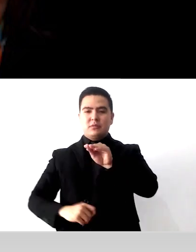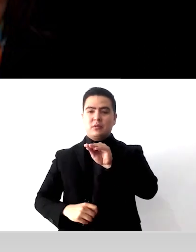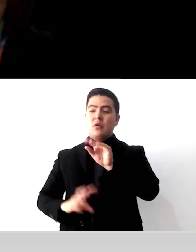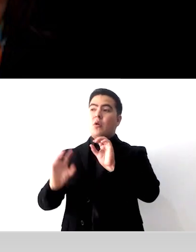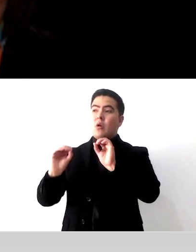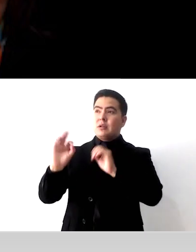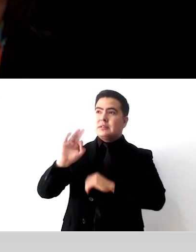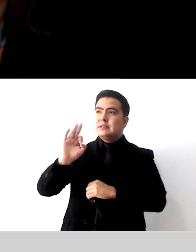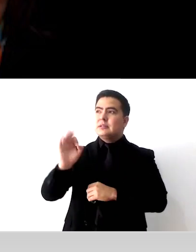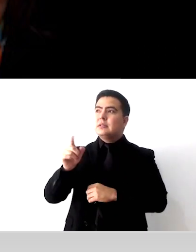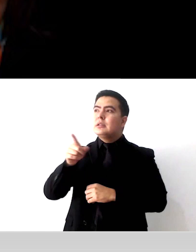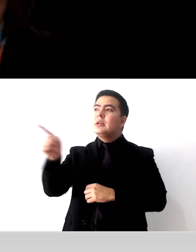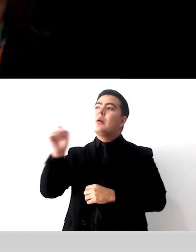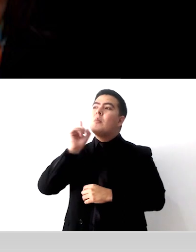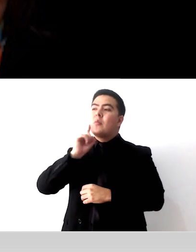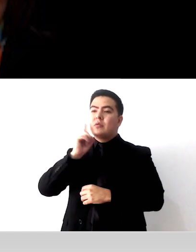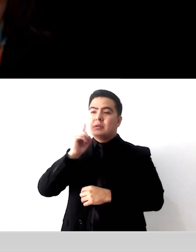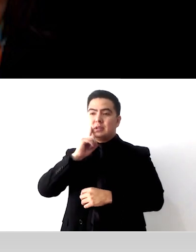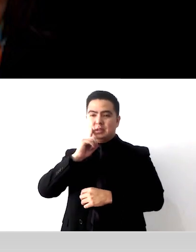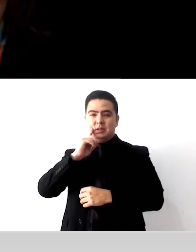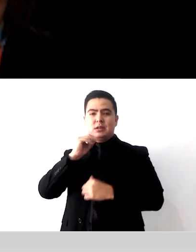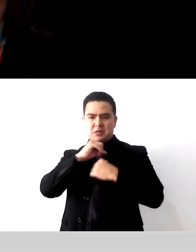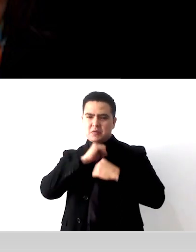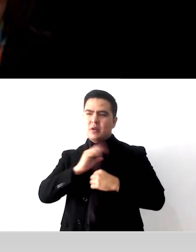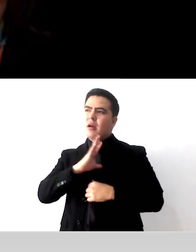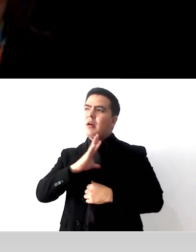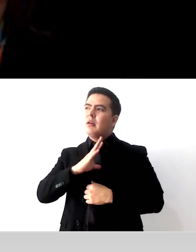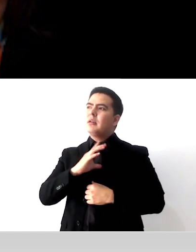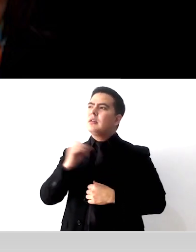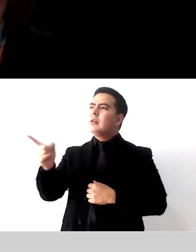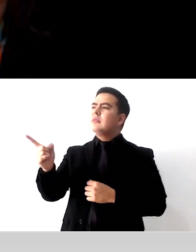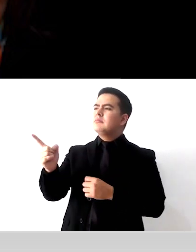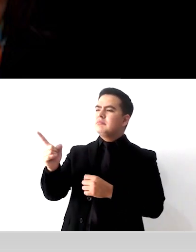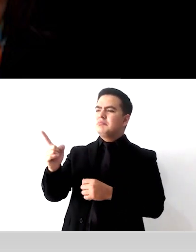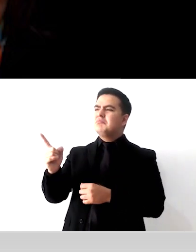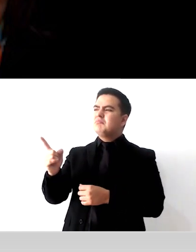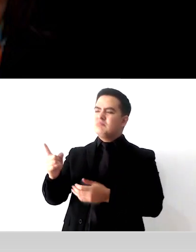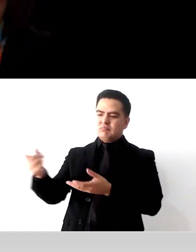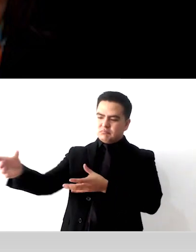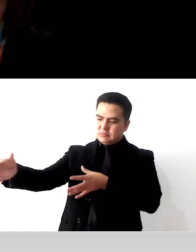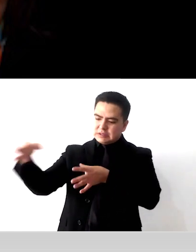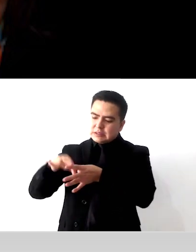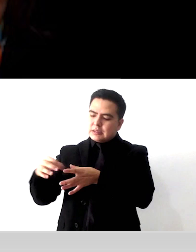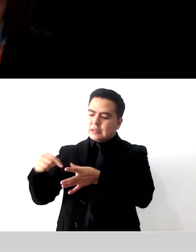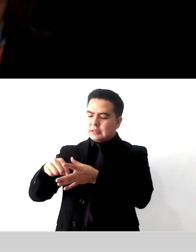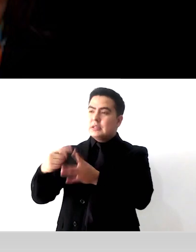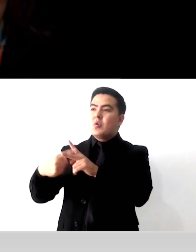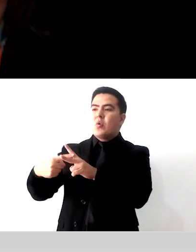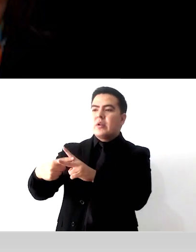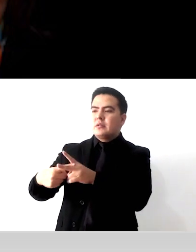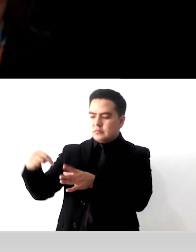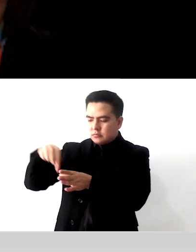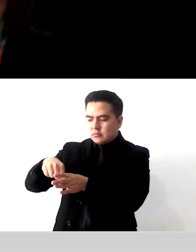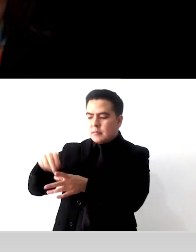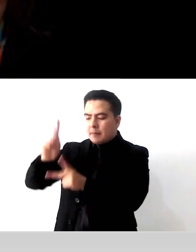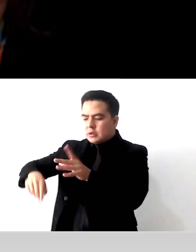la nómina de las secretarias o el desayuno del día de las madres como ejercicio del presupuesto para el